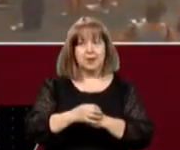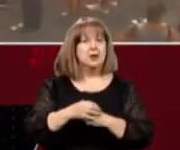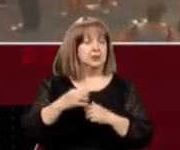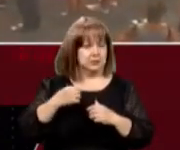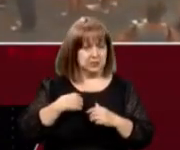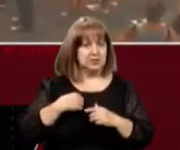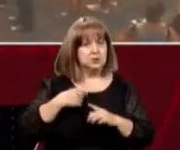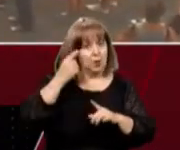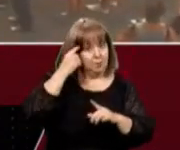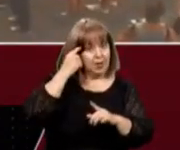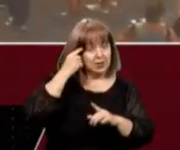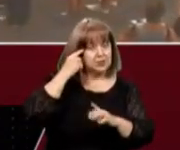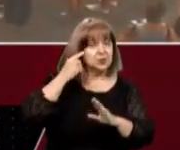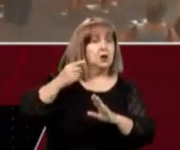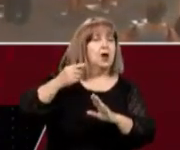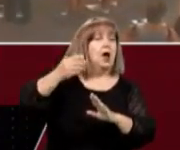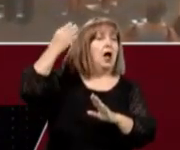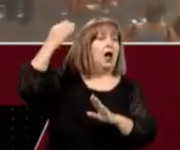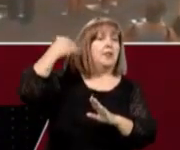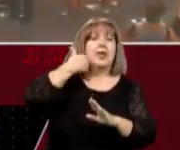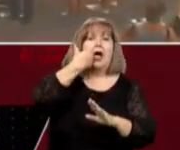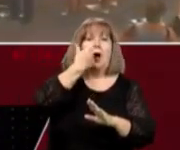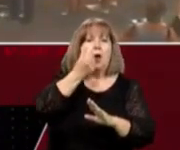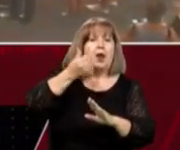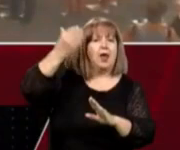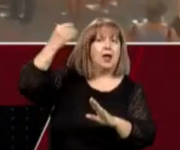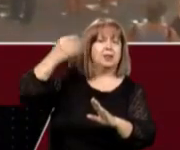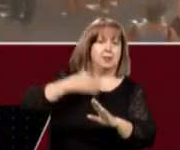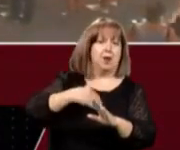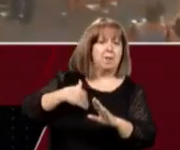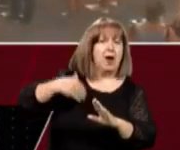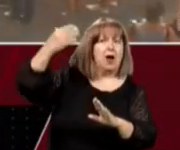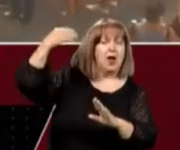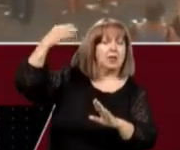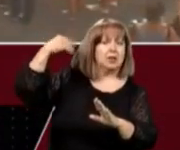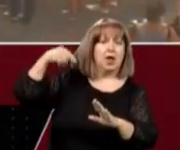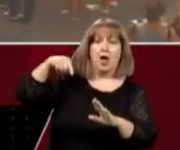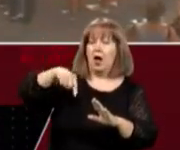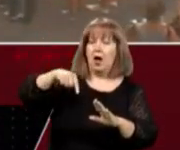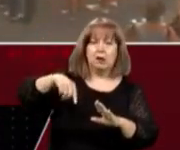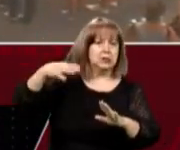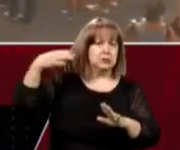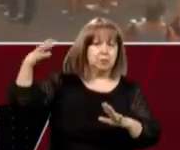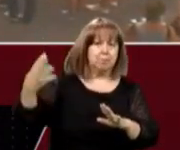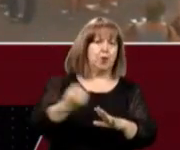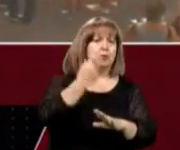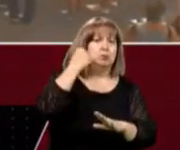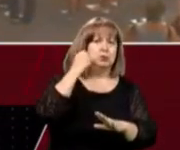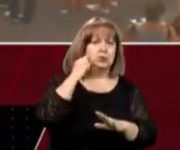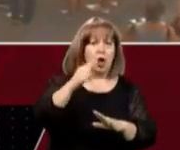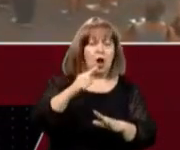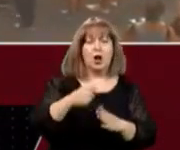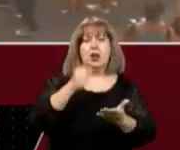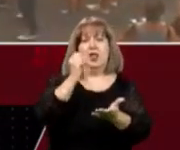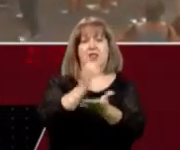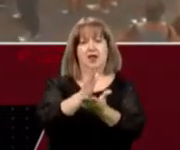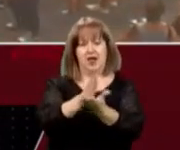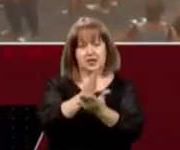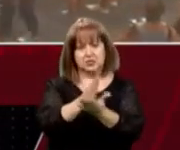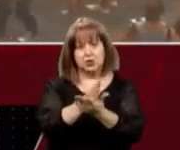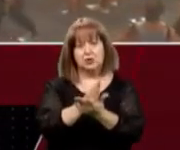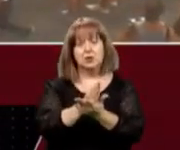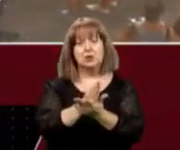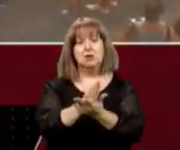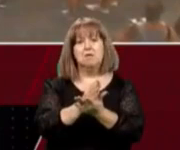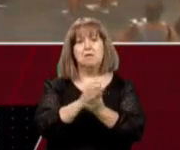si uno mira para las generaciones de nuestras abuelas, de nuestras madres, creo que hay muchos derechos que se han conseguido y creo que el aborto lo que positivo que tuvo